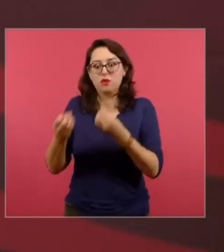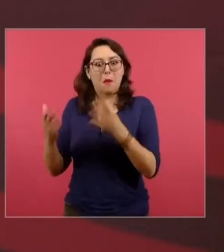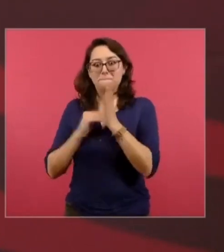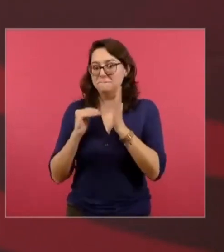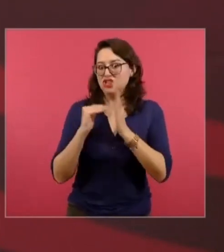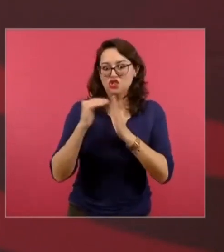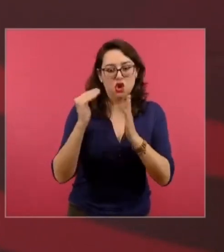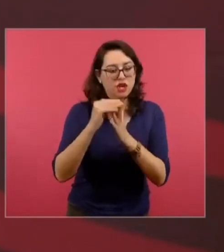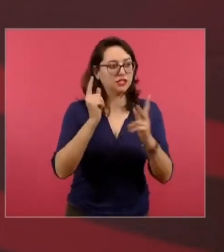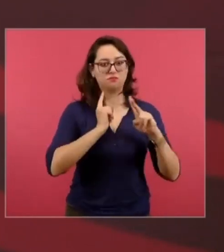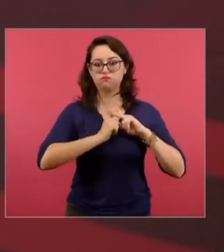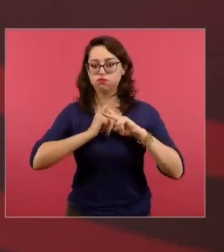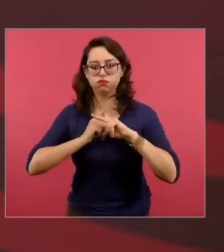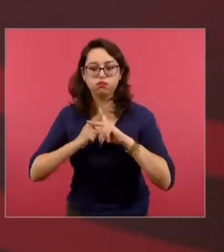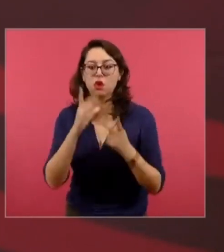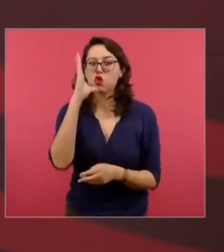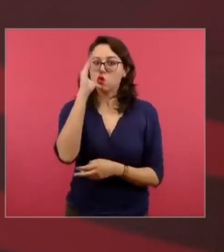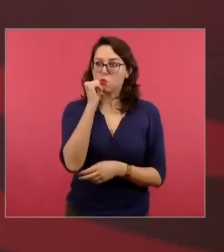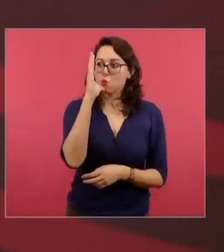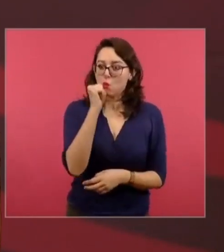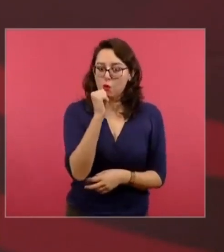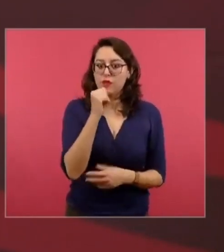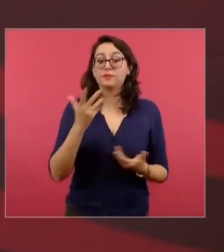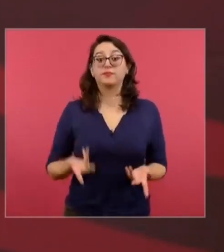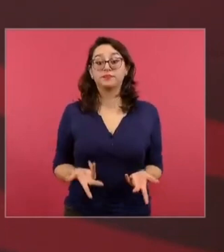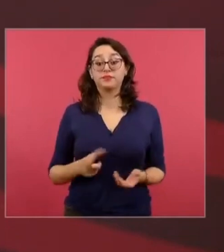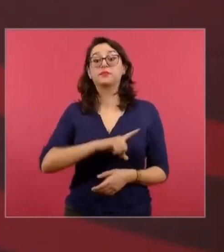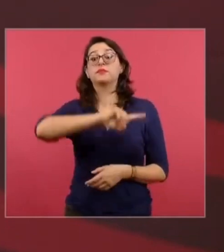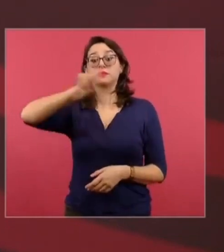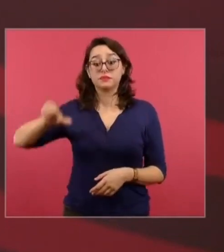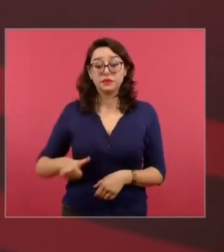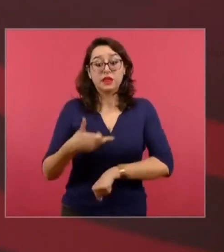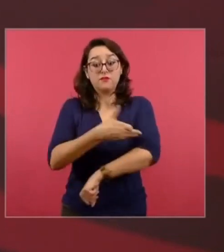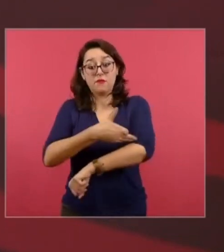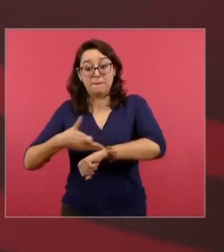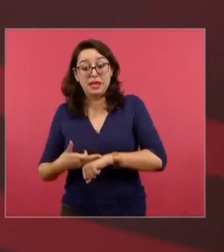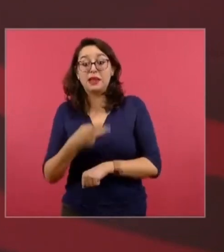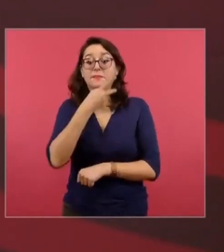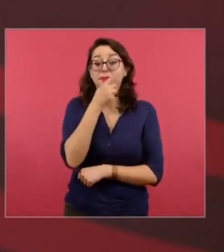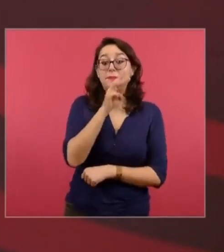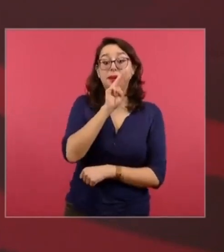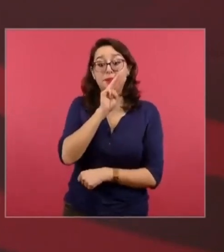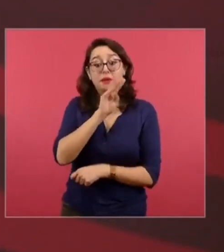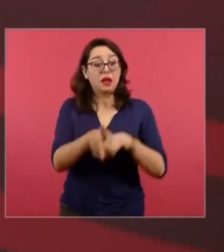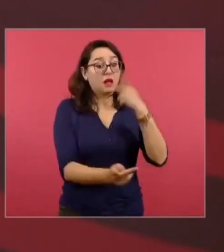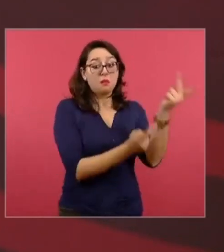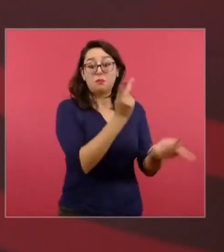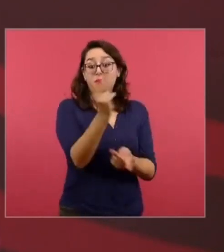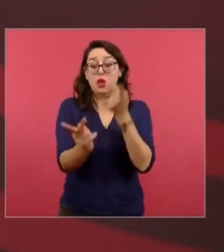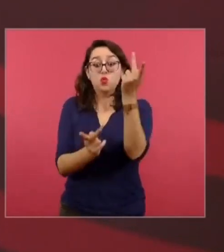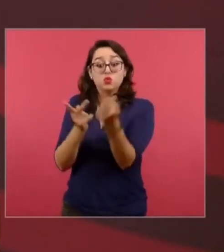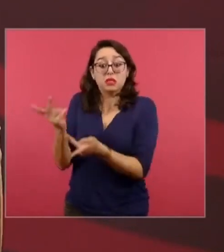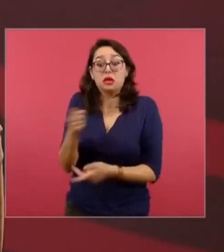los contenidos que se habían desarrollado. En la consulta a las familias, ¿qué fue lo que los padres de familia, los